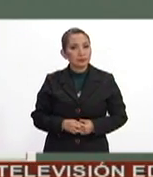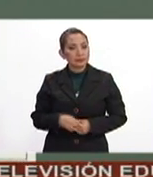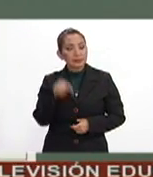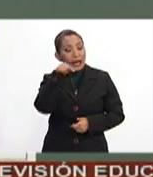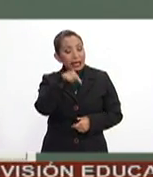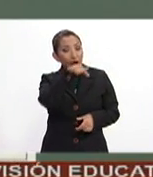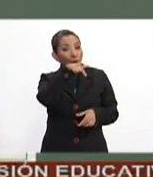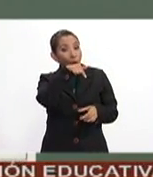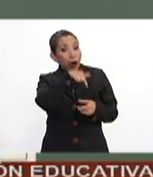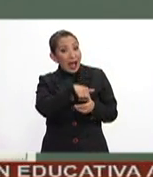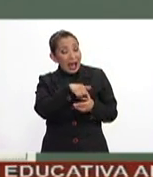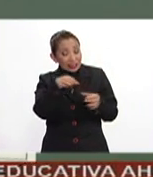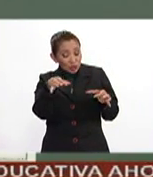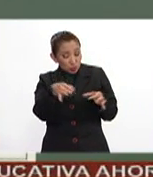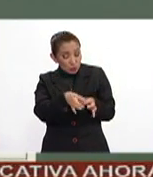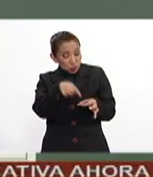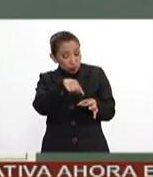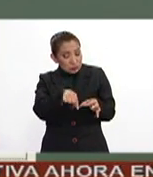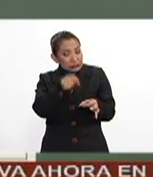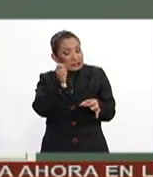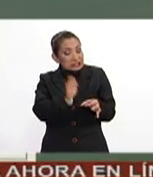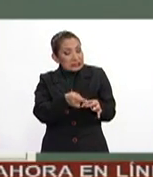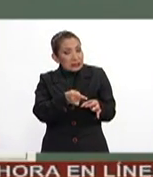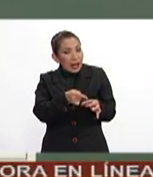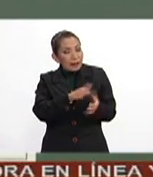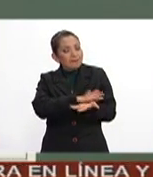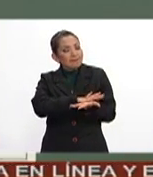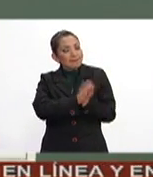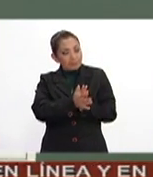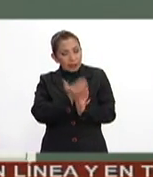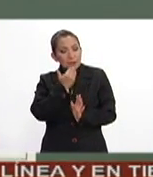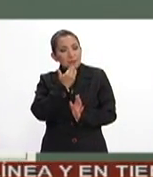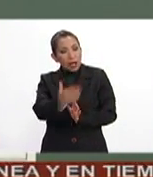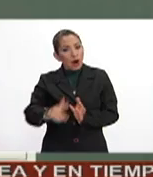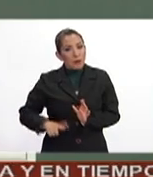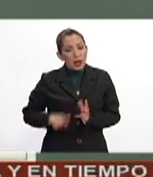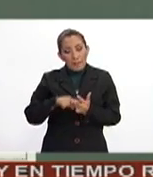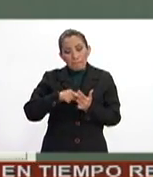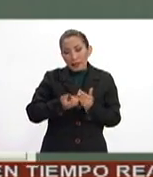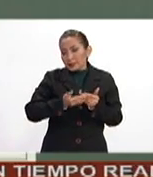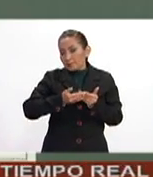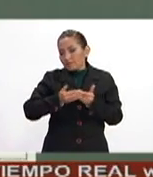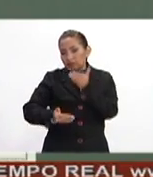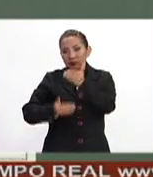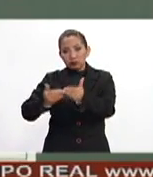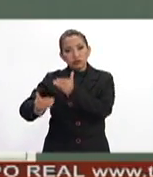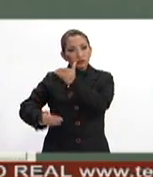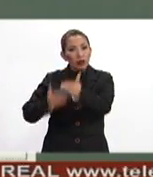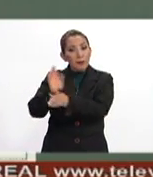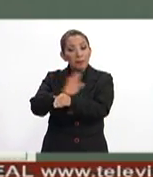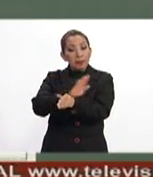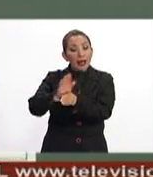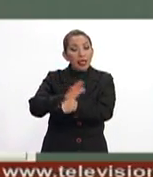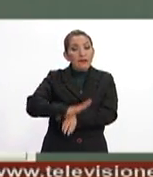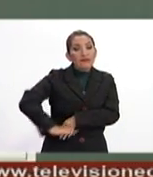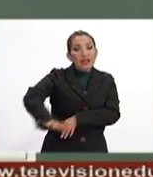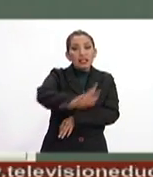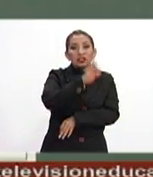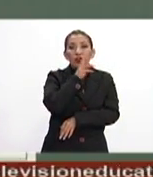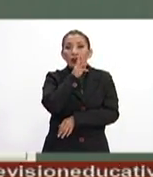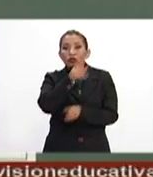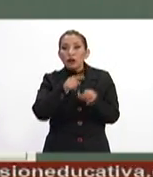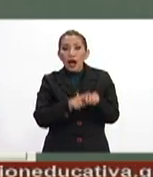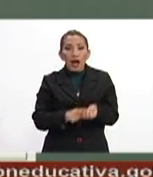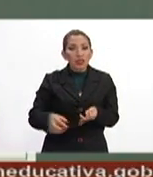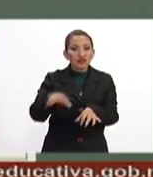Es ahí en donde se traduce o no un buen gobierno en beneficios, en